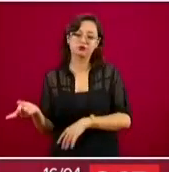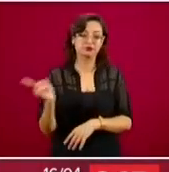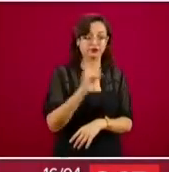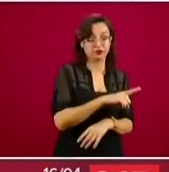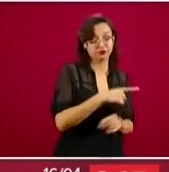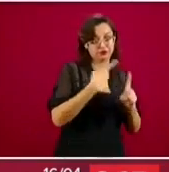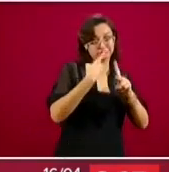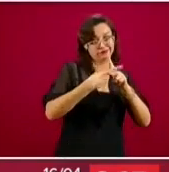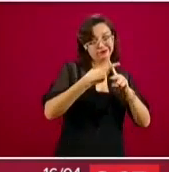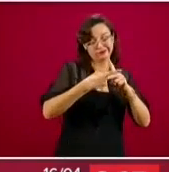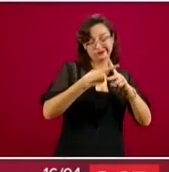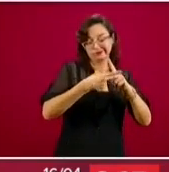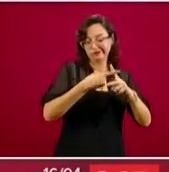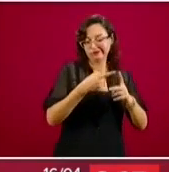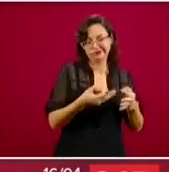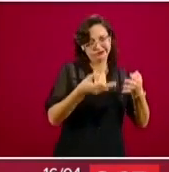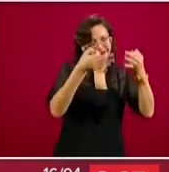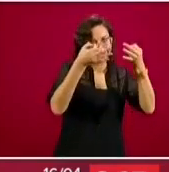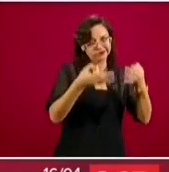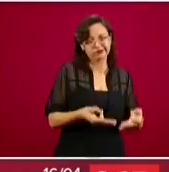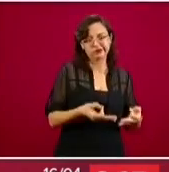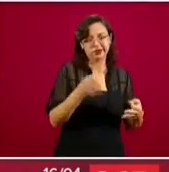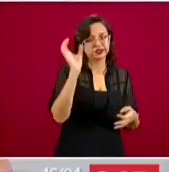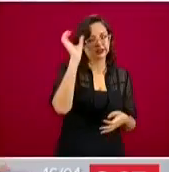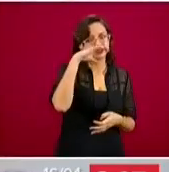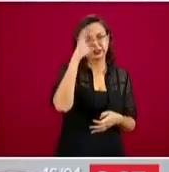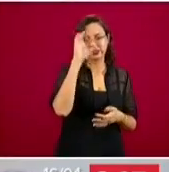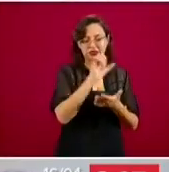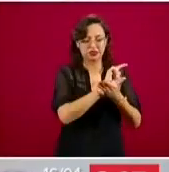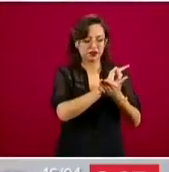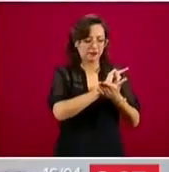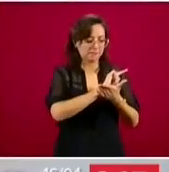esta es ciencia pura,